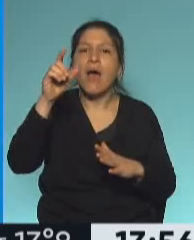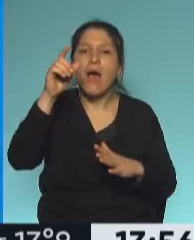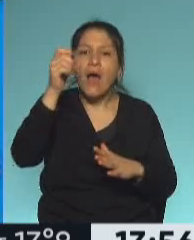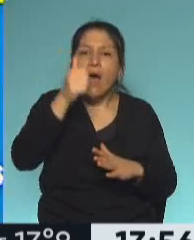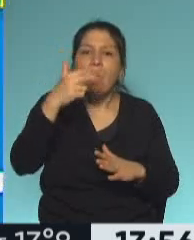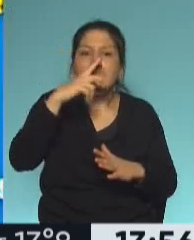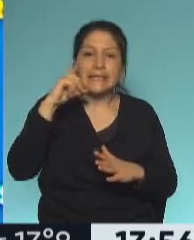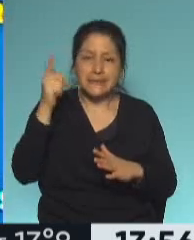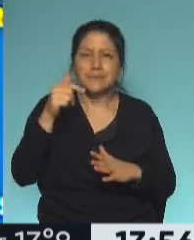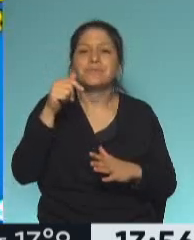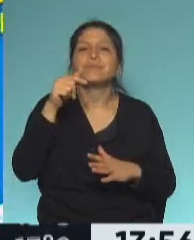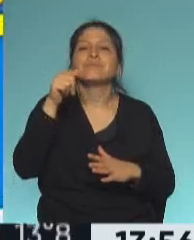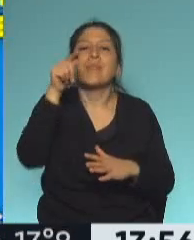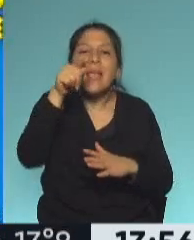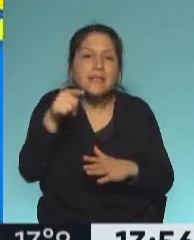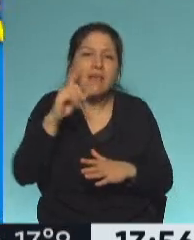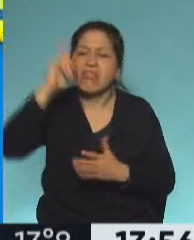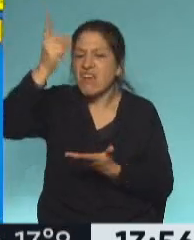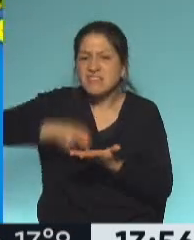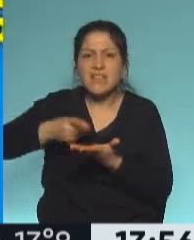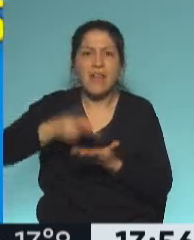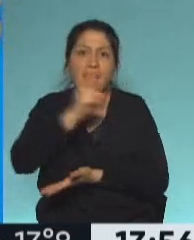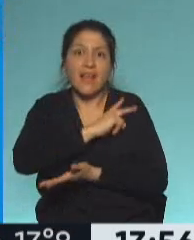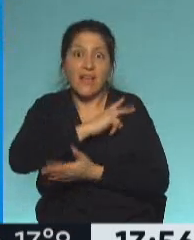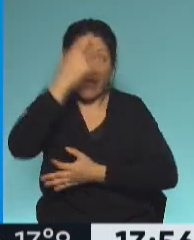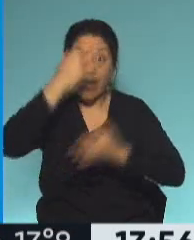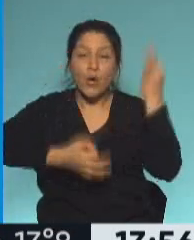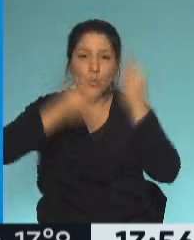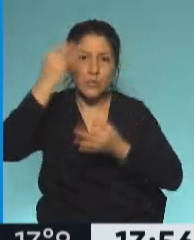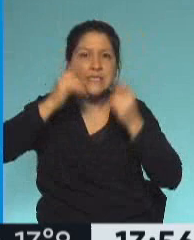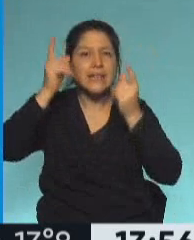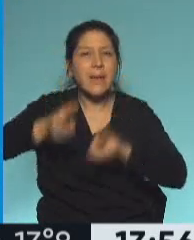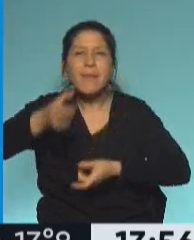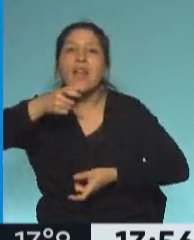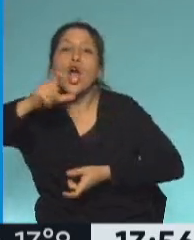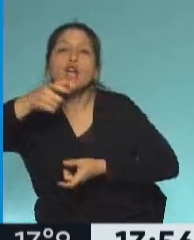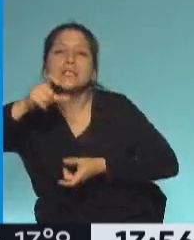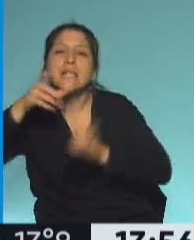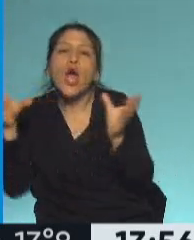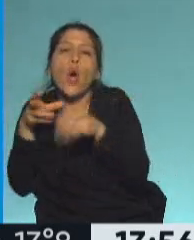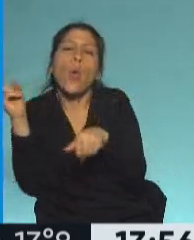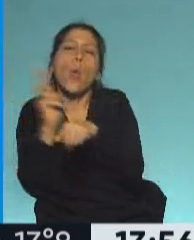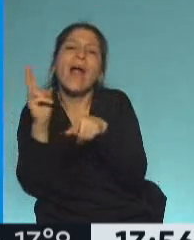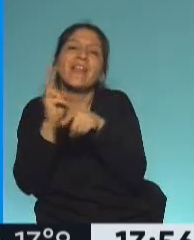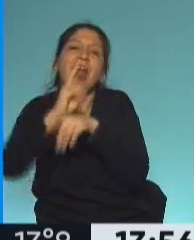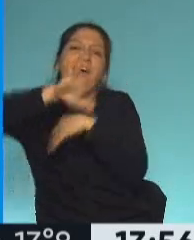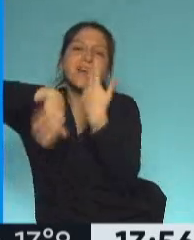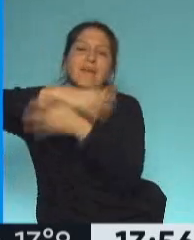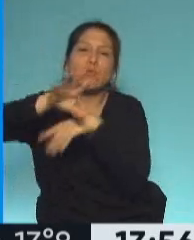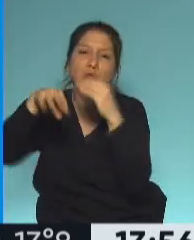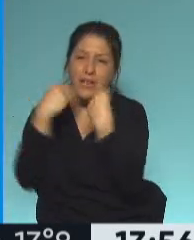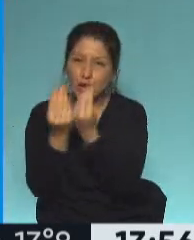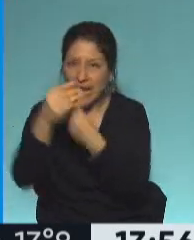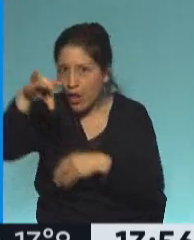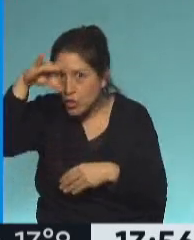al jefe de justicia, lo designa de manera directa, y al Consejo de los Guardianes de la Revolución, que son 12